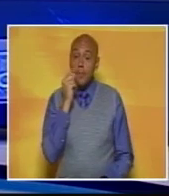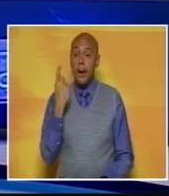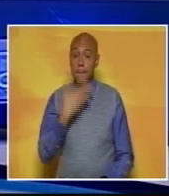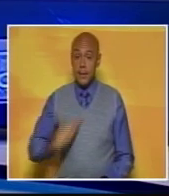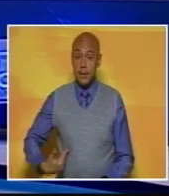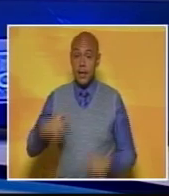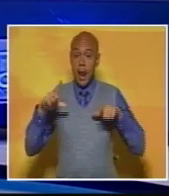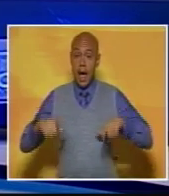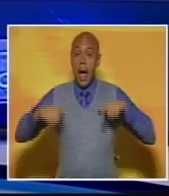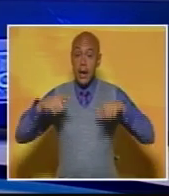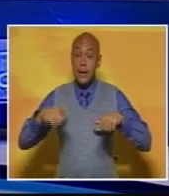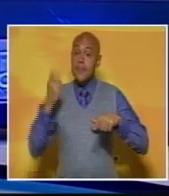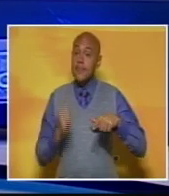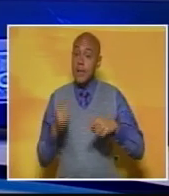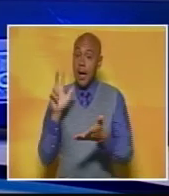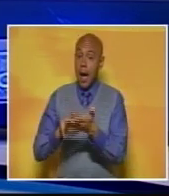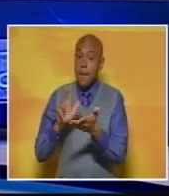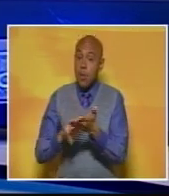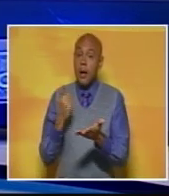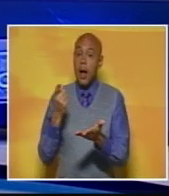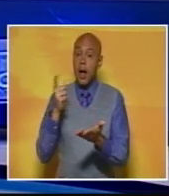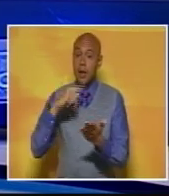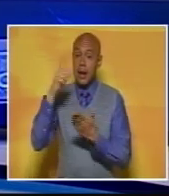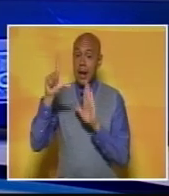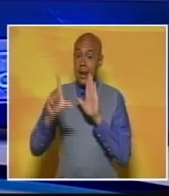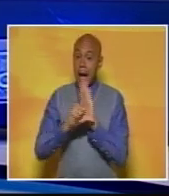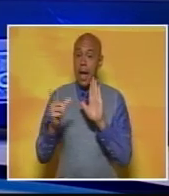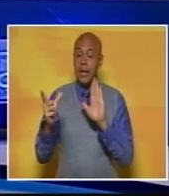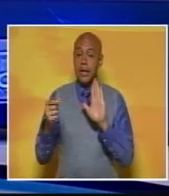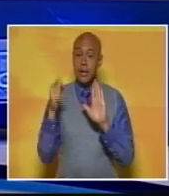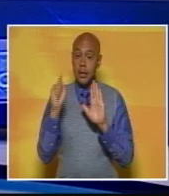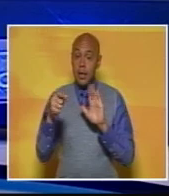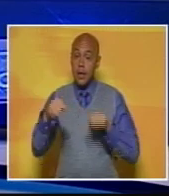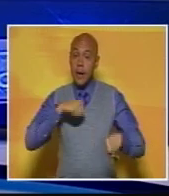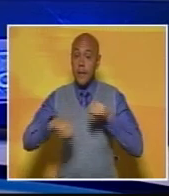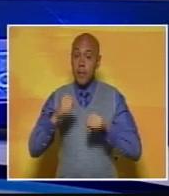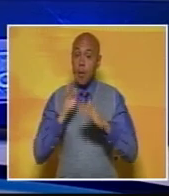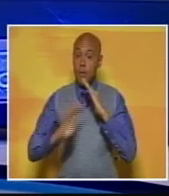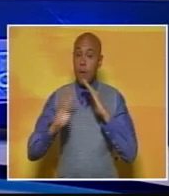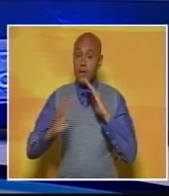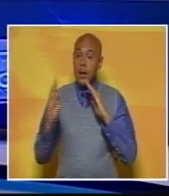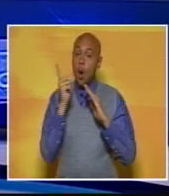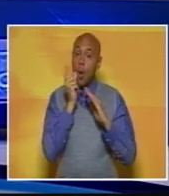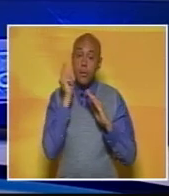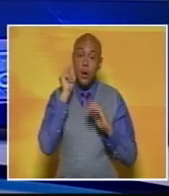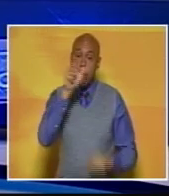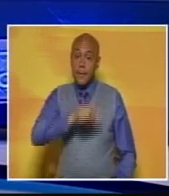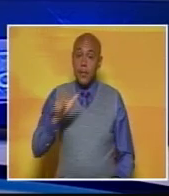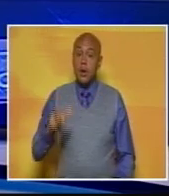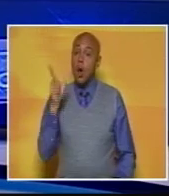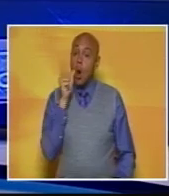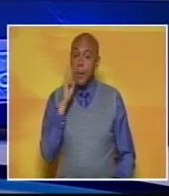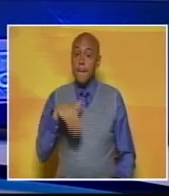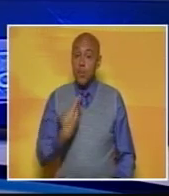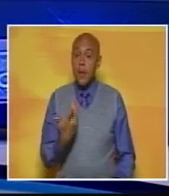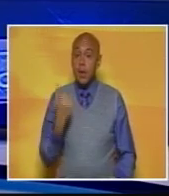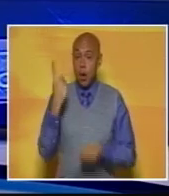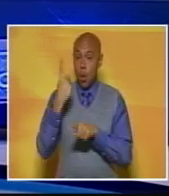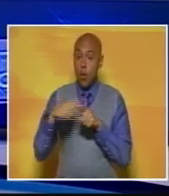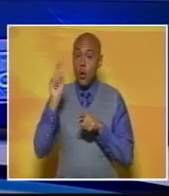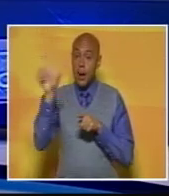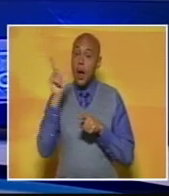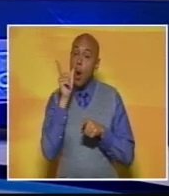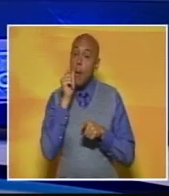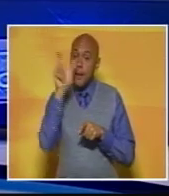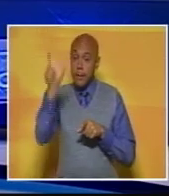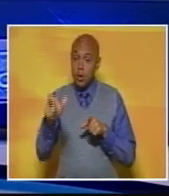pidió al Parlamento que apruebe cuanto antes un proyecto de reforma a la Ley de Movilidad Humana que permitirá a las autoridades expulsar a extranjeros que sean